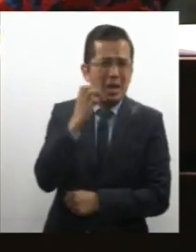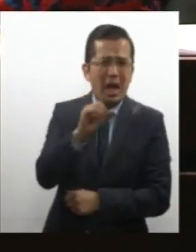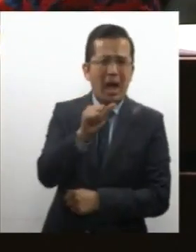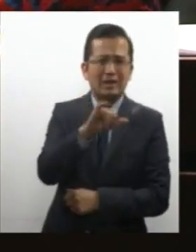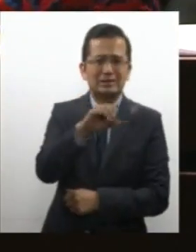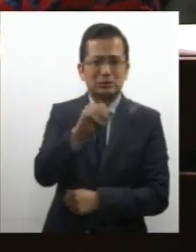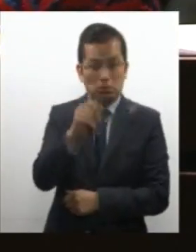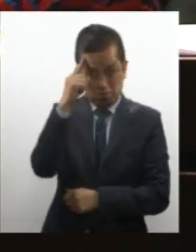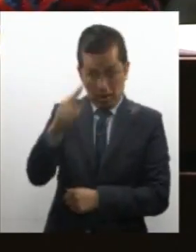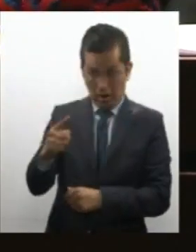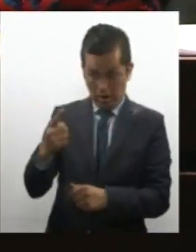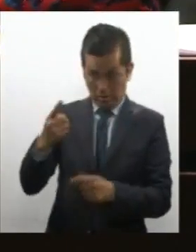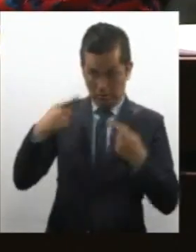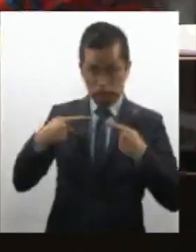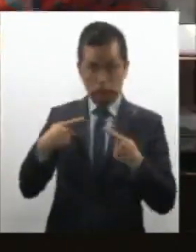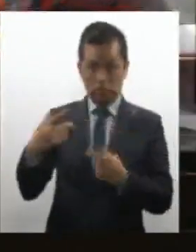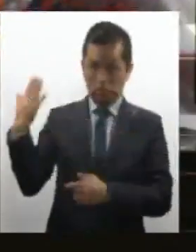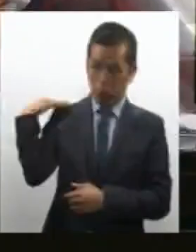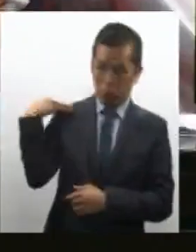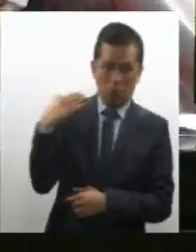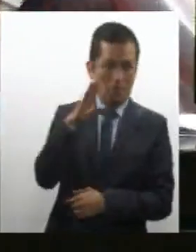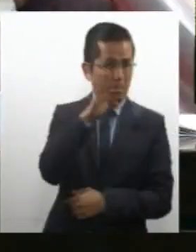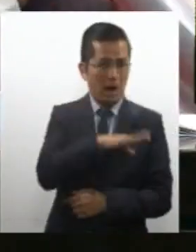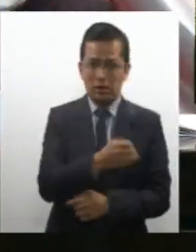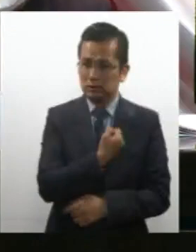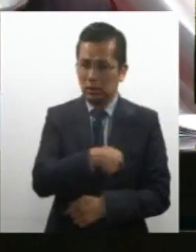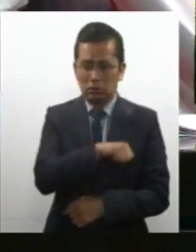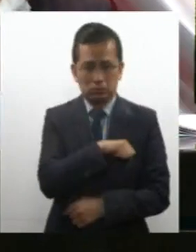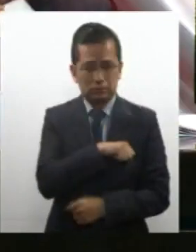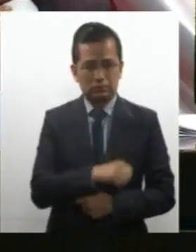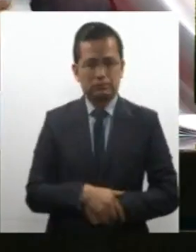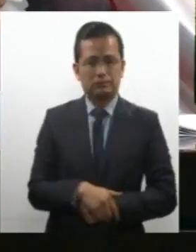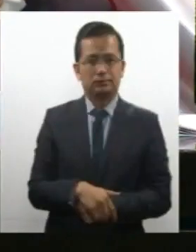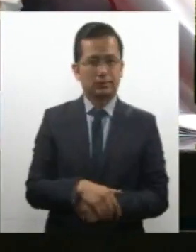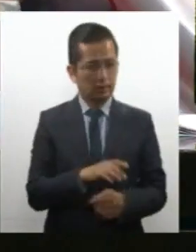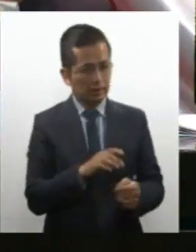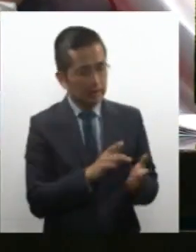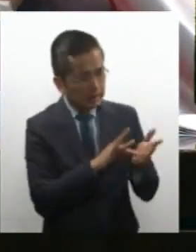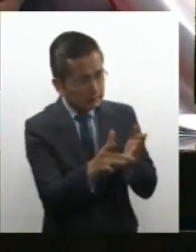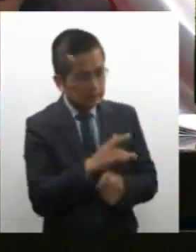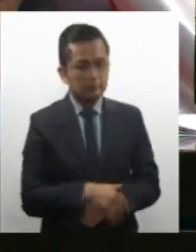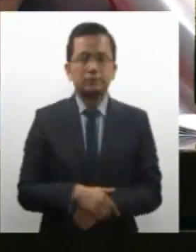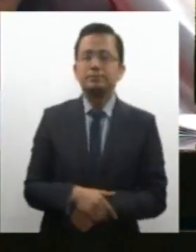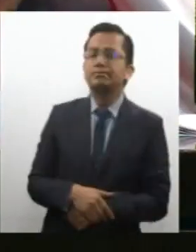de los seres humanos. Gracias. Gracias, senadora.